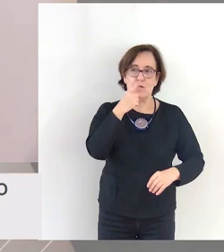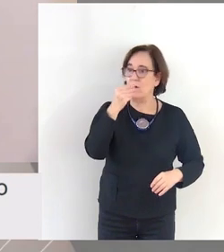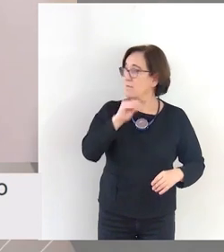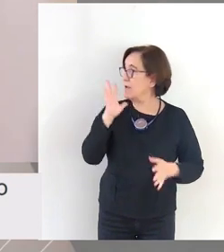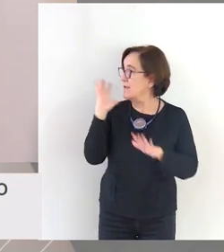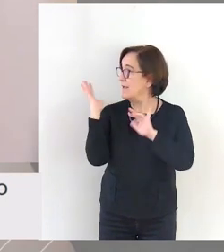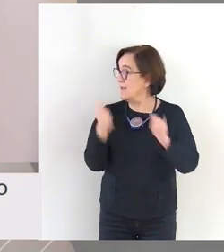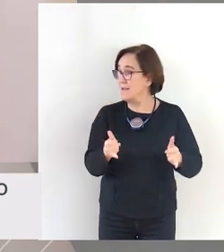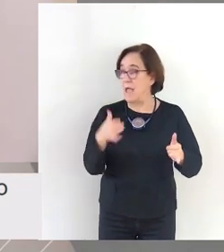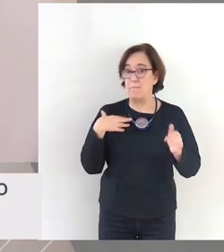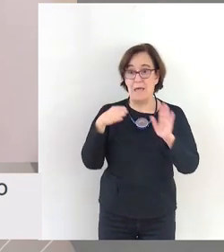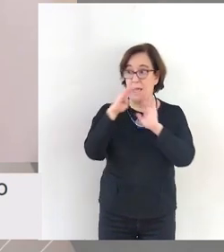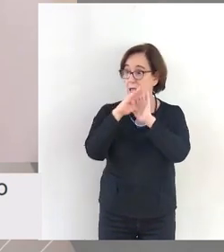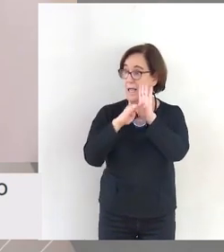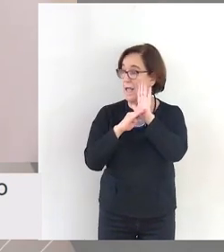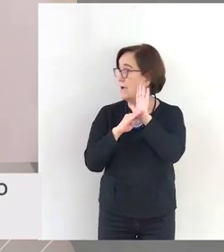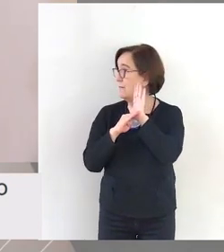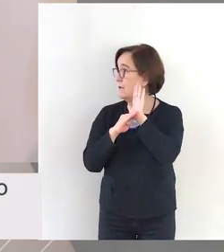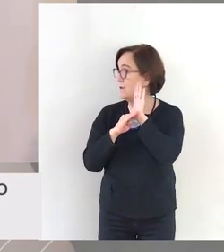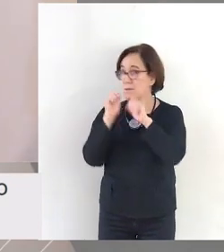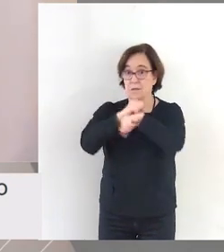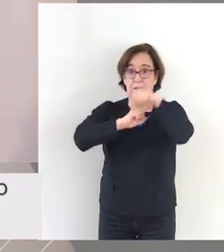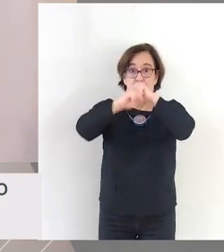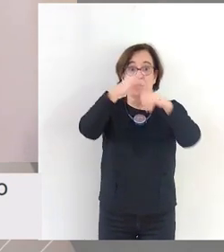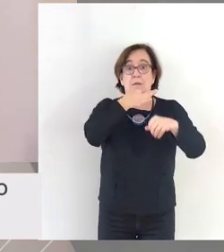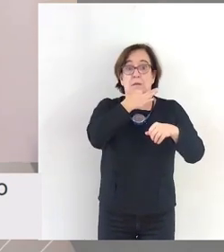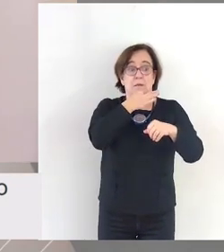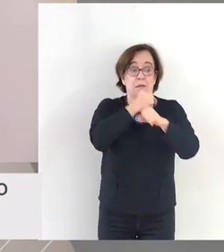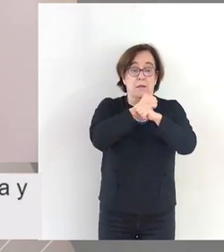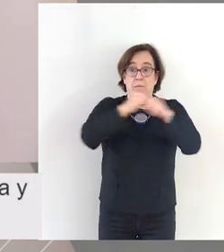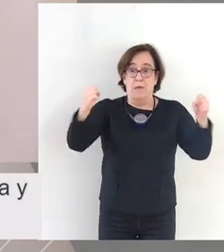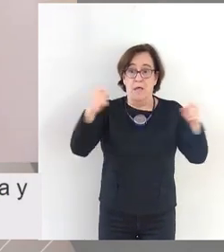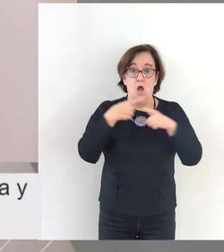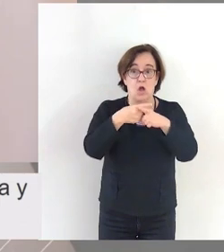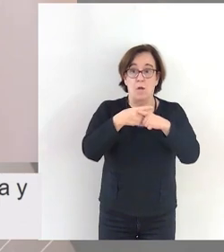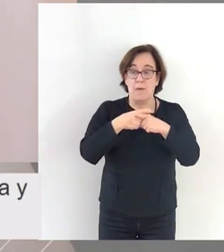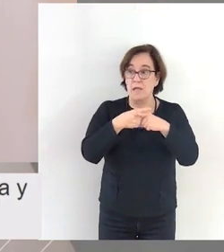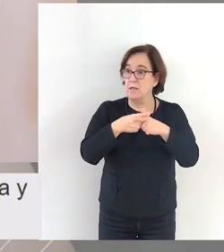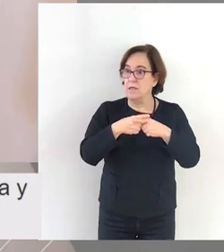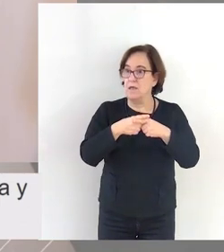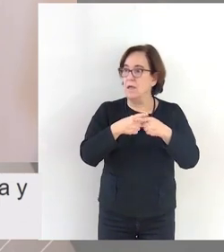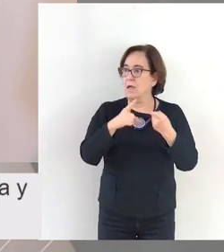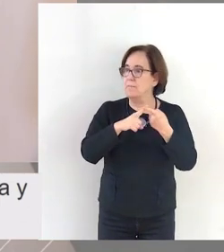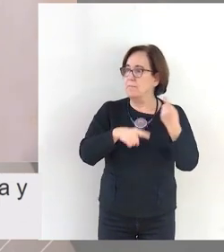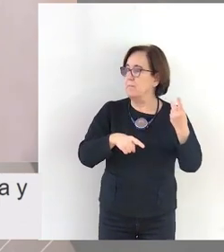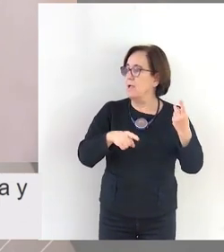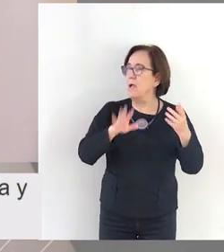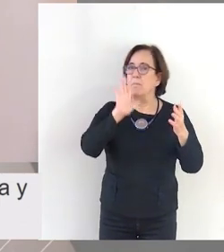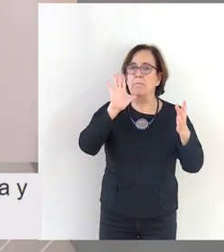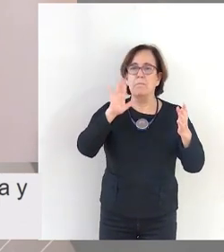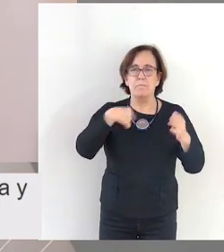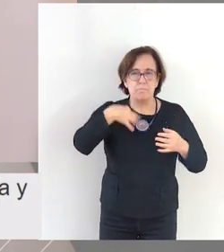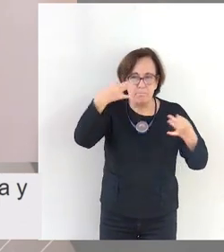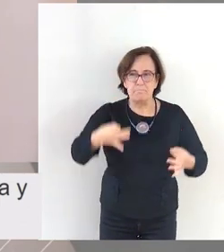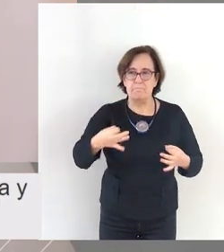llegar mi agenda y el cúmulo de cosas me han impedido poder compartirlo en vivo y en directo pero les puedo